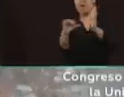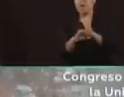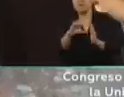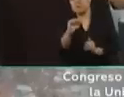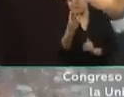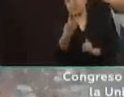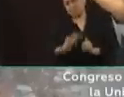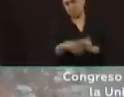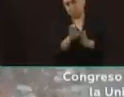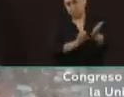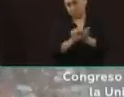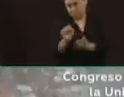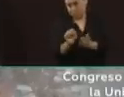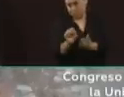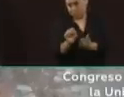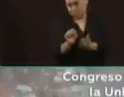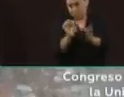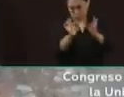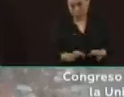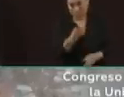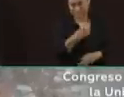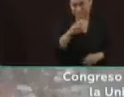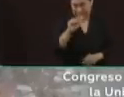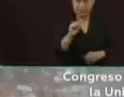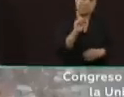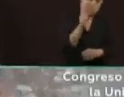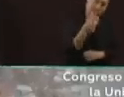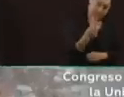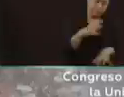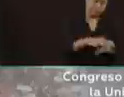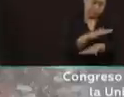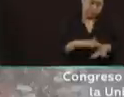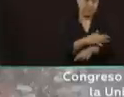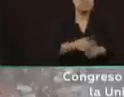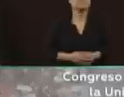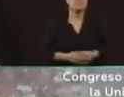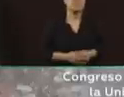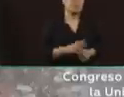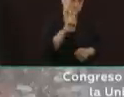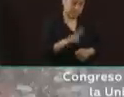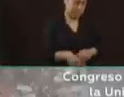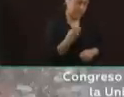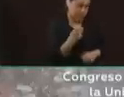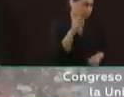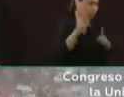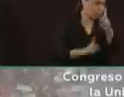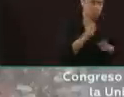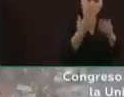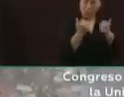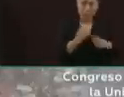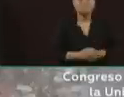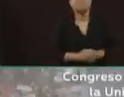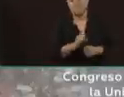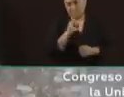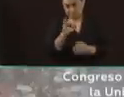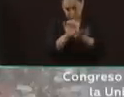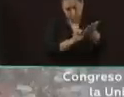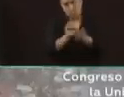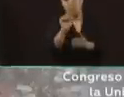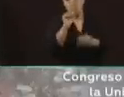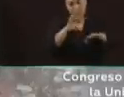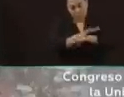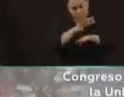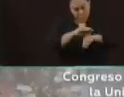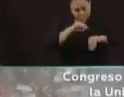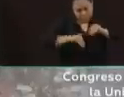nuestra Constitución de 136. Por eso, sin ninguna duda, vamos a reformar la Constitución